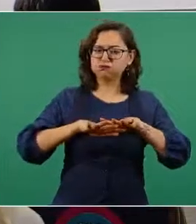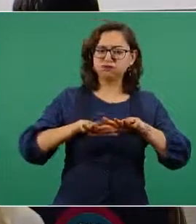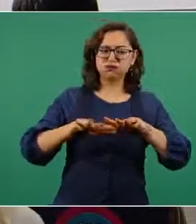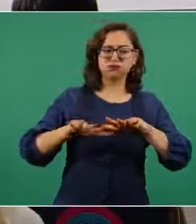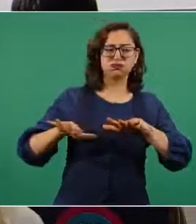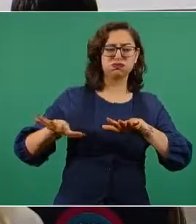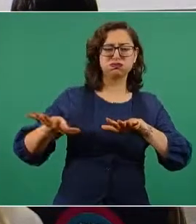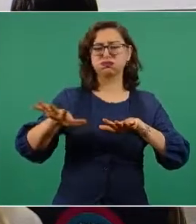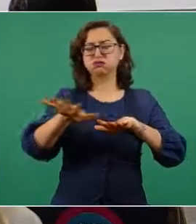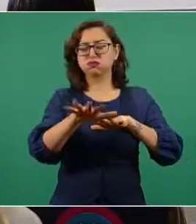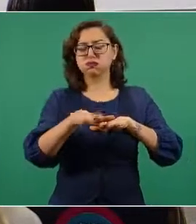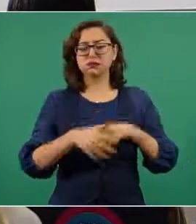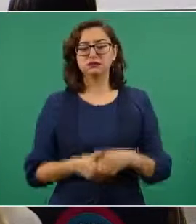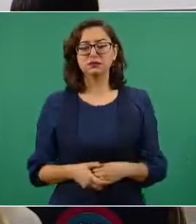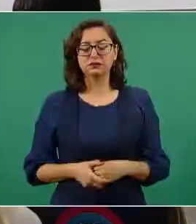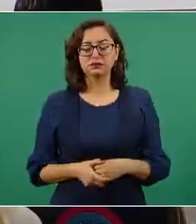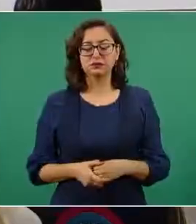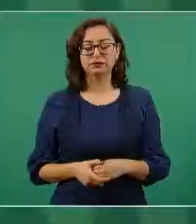completo.